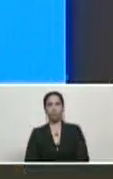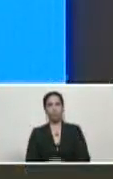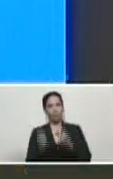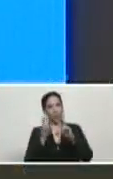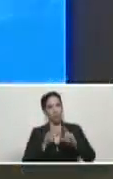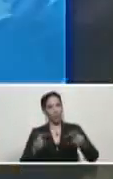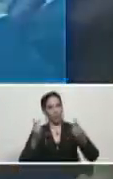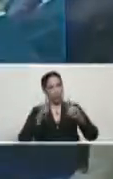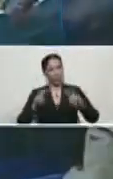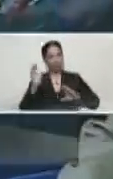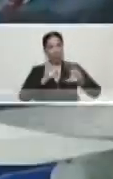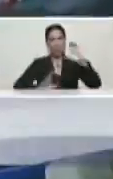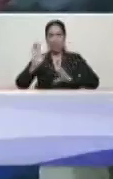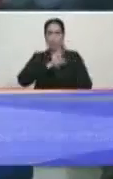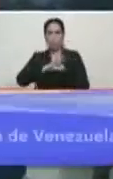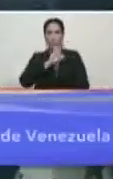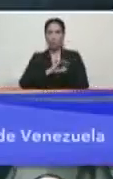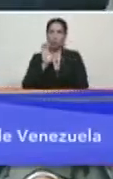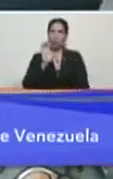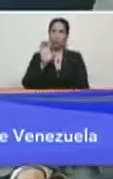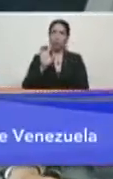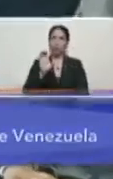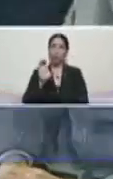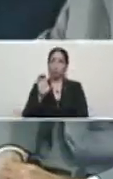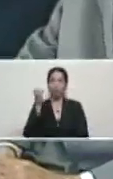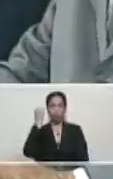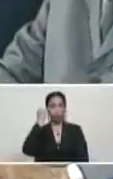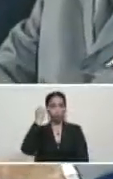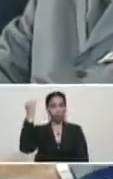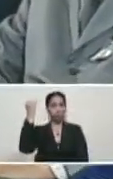investigadores de las ciencias sociales del país, intelectuales.